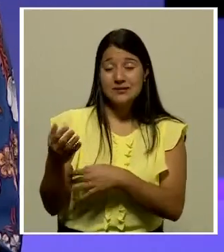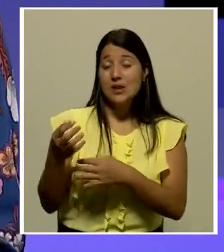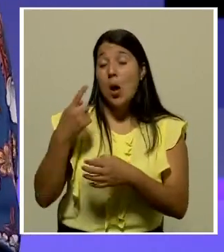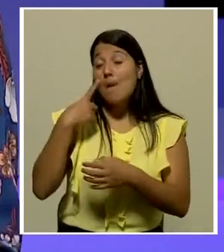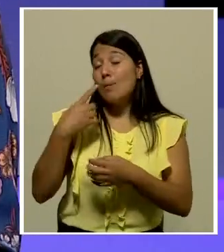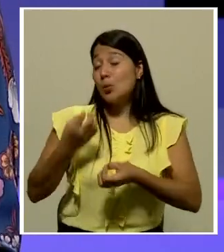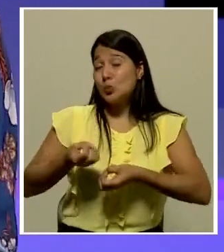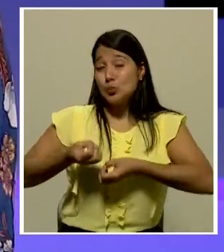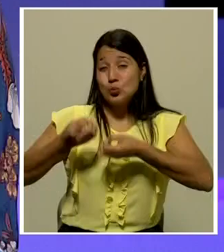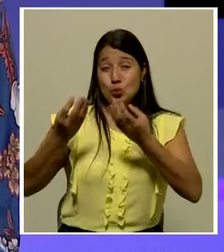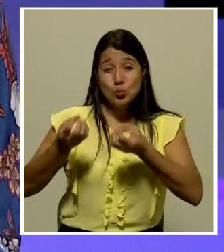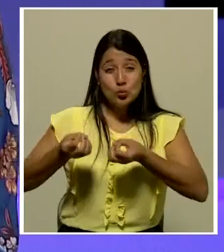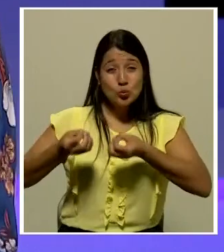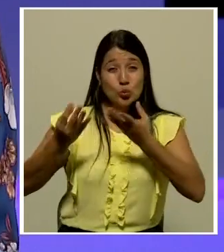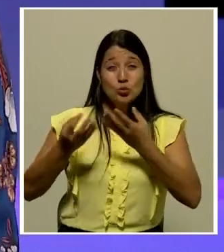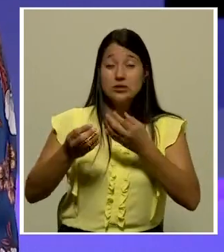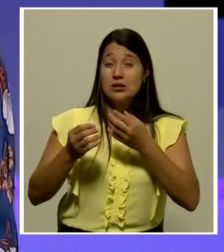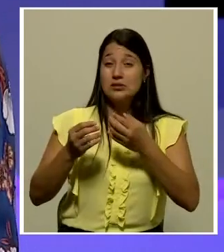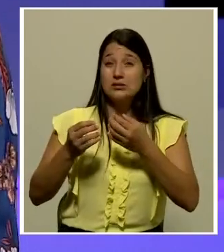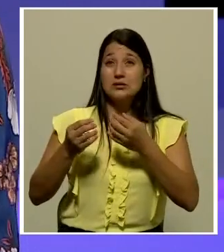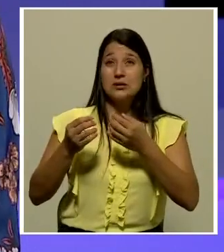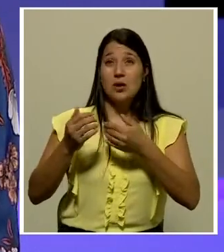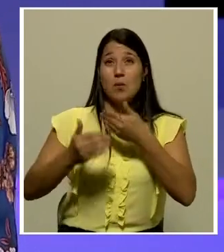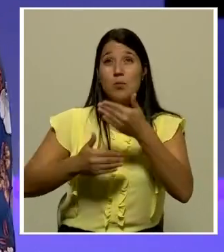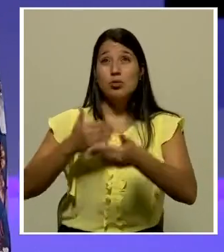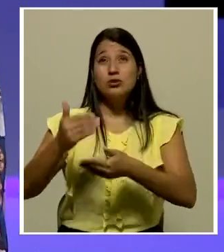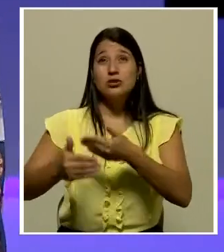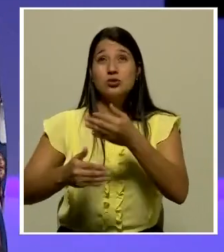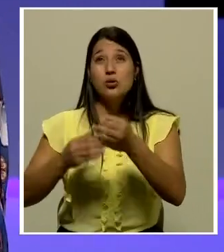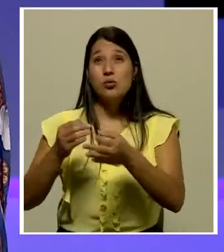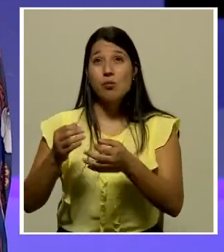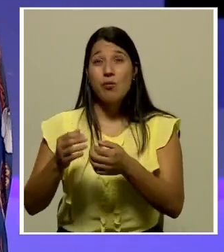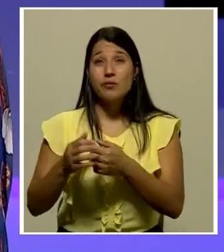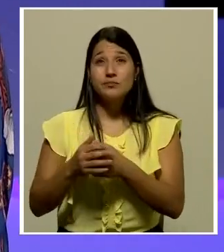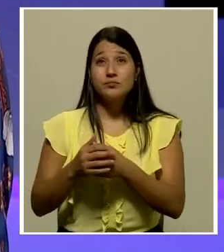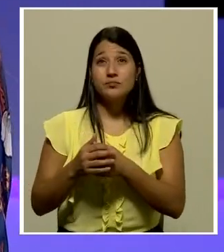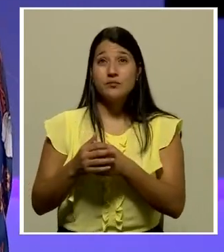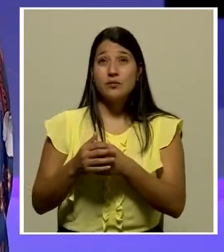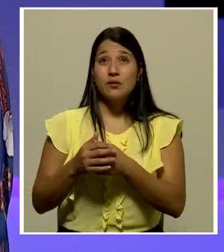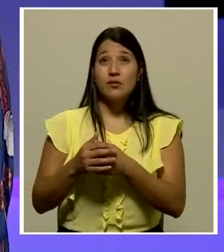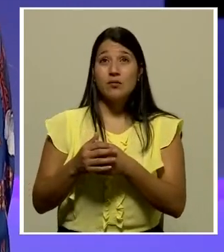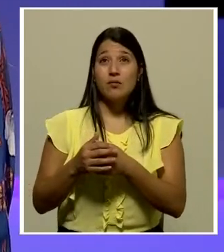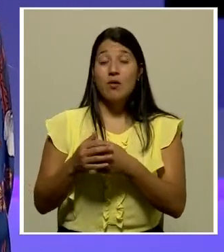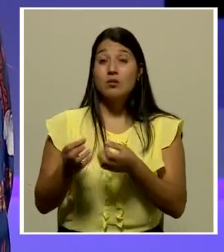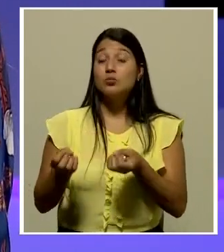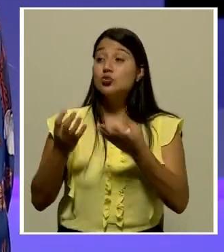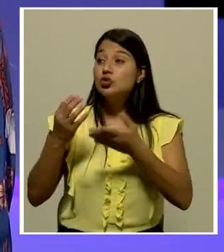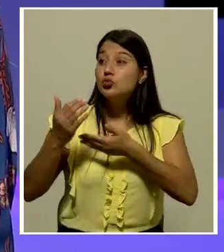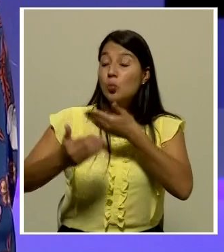porque fueron decenas de causas penales, de la toma de los dos. de las causas penales que se abrieron,